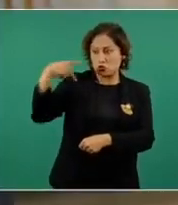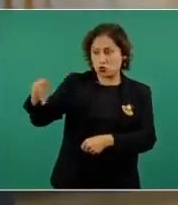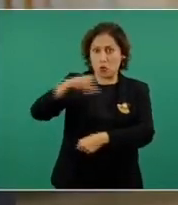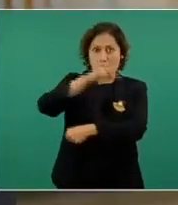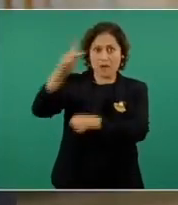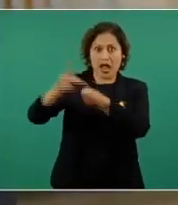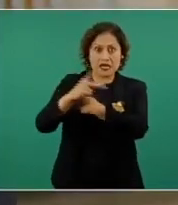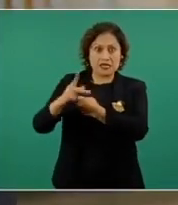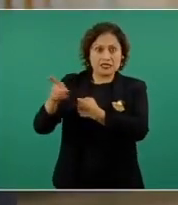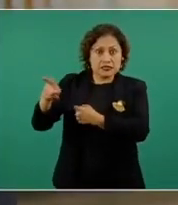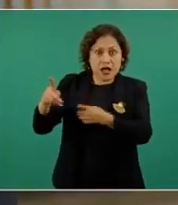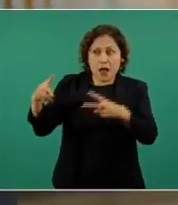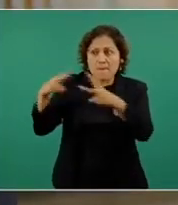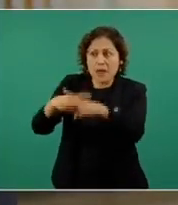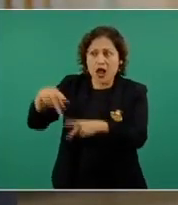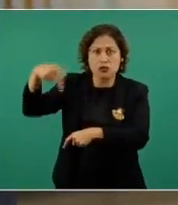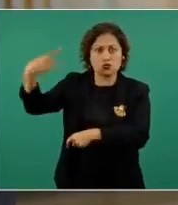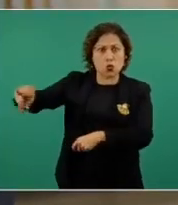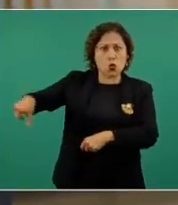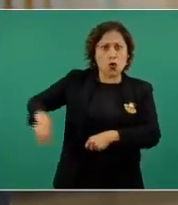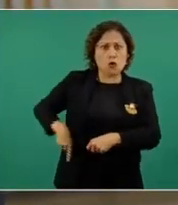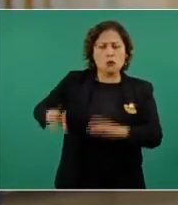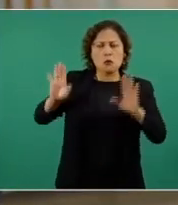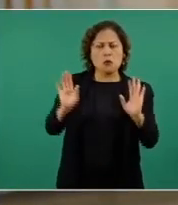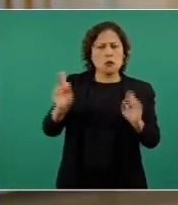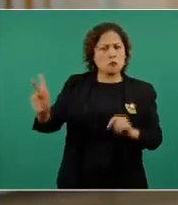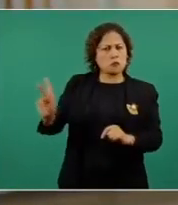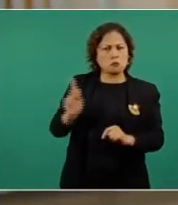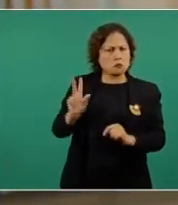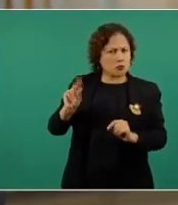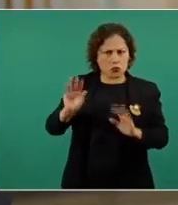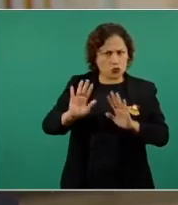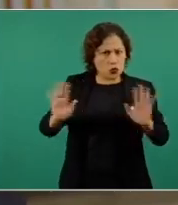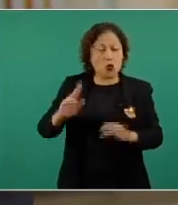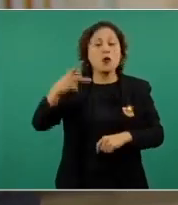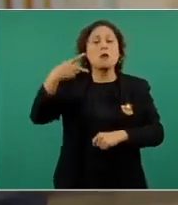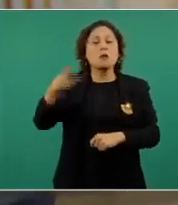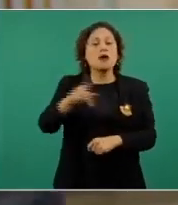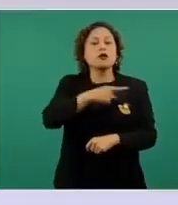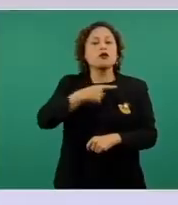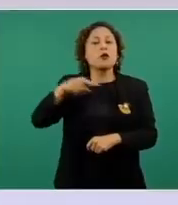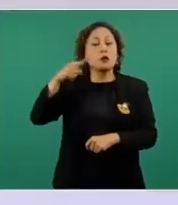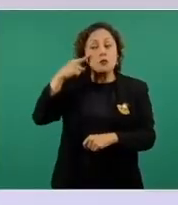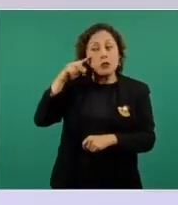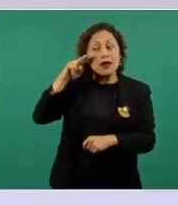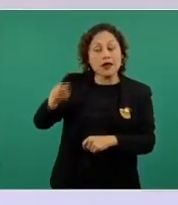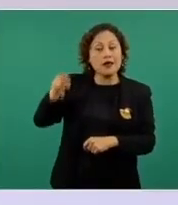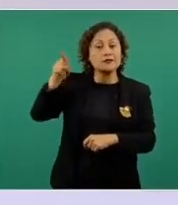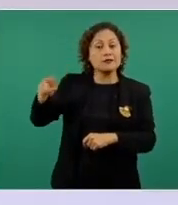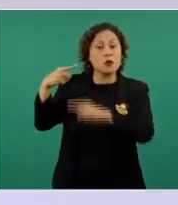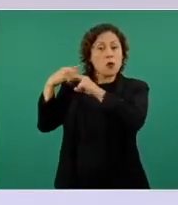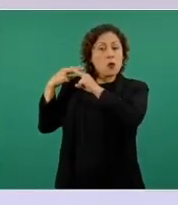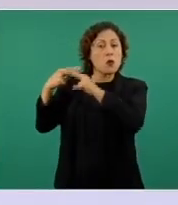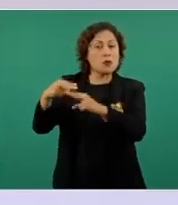pero el haber resistido 62 años